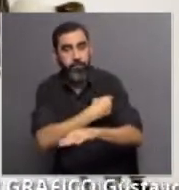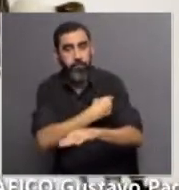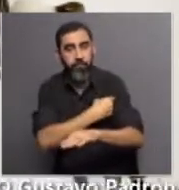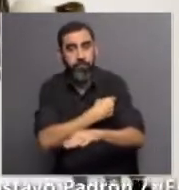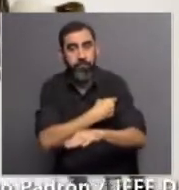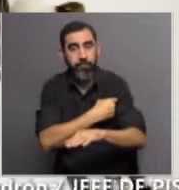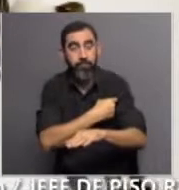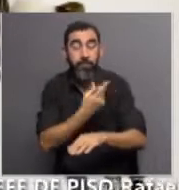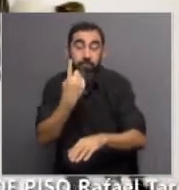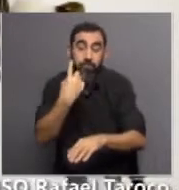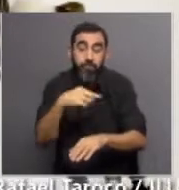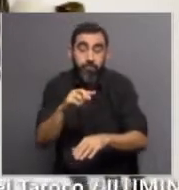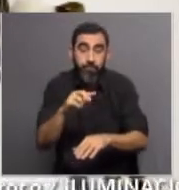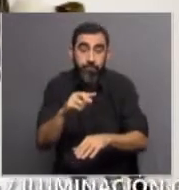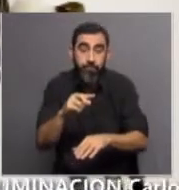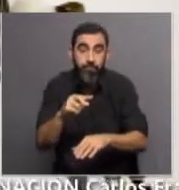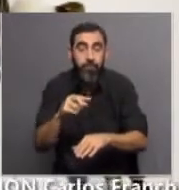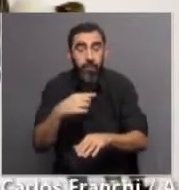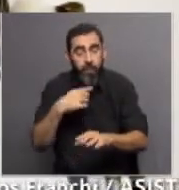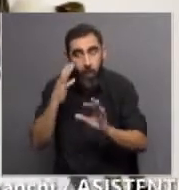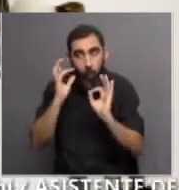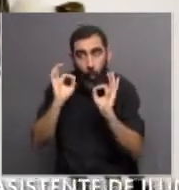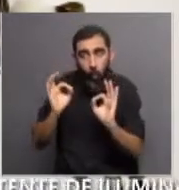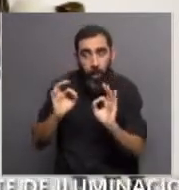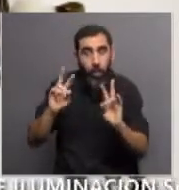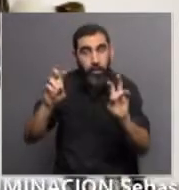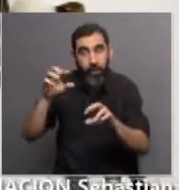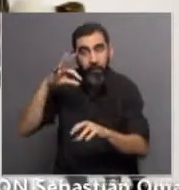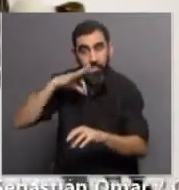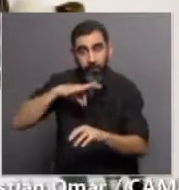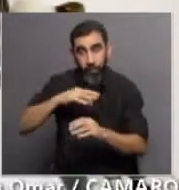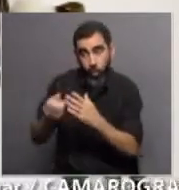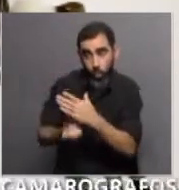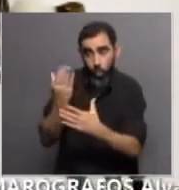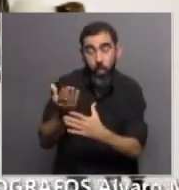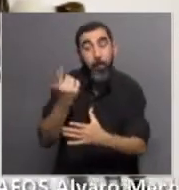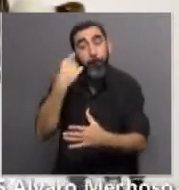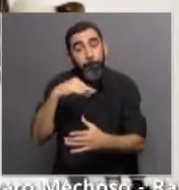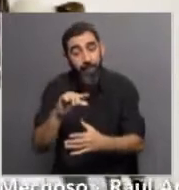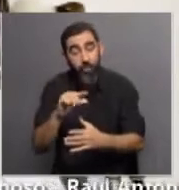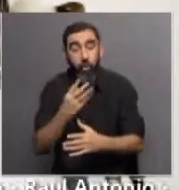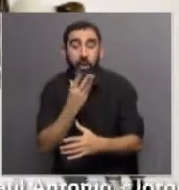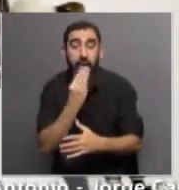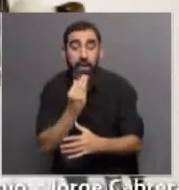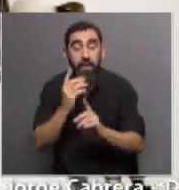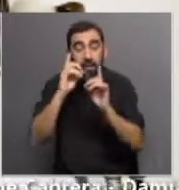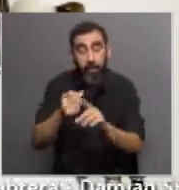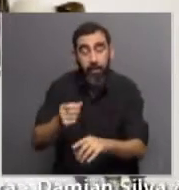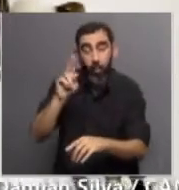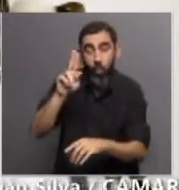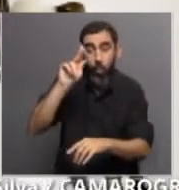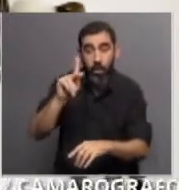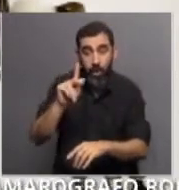cual prende las alarmas respecto a la variante. Sin embargo, tanto en Israel como en Reino Unido,